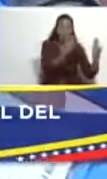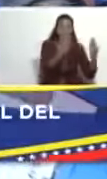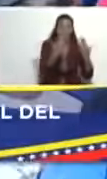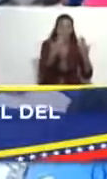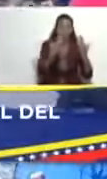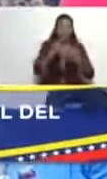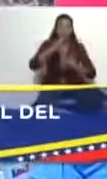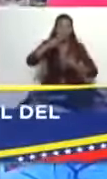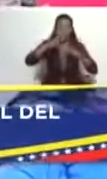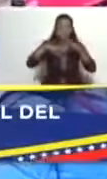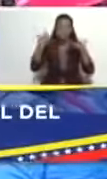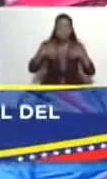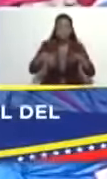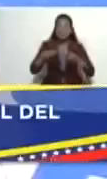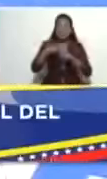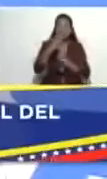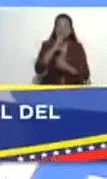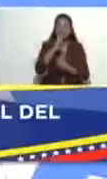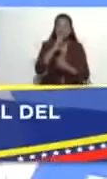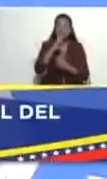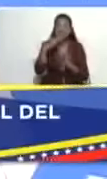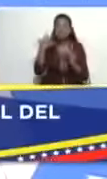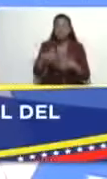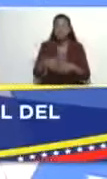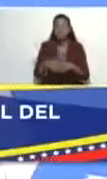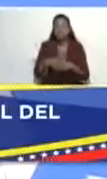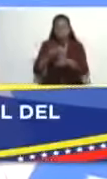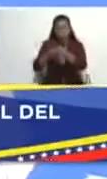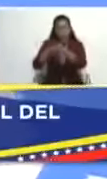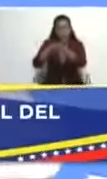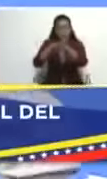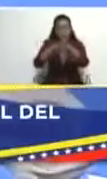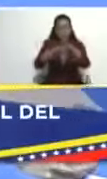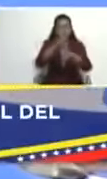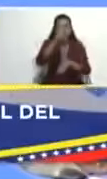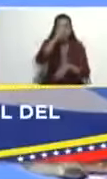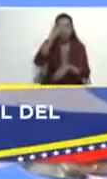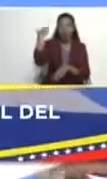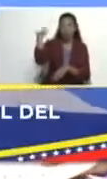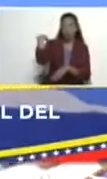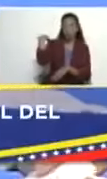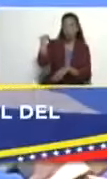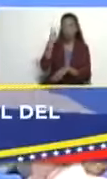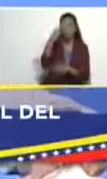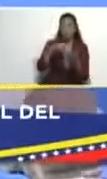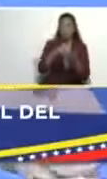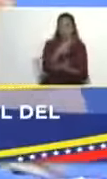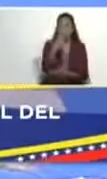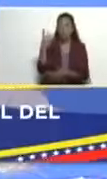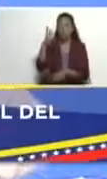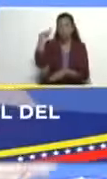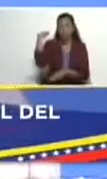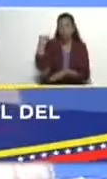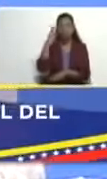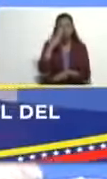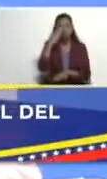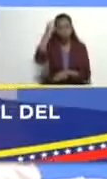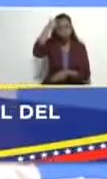dura la cosa. Pero yo les dije, hace un año se los dije, tengo el